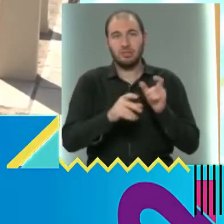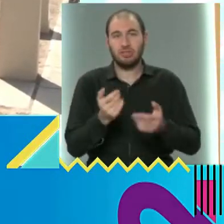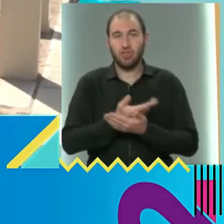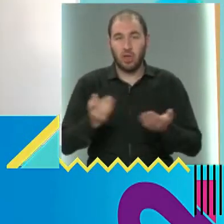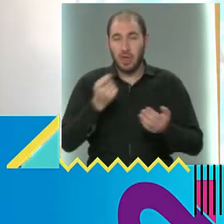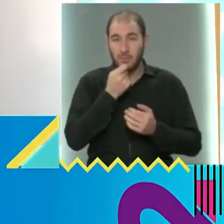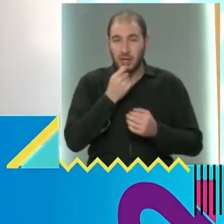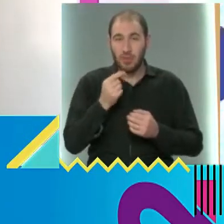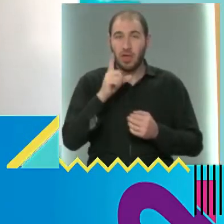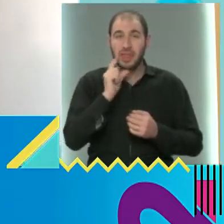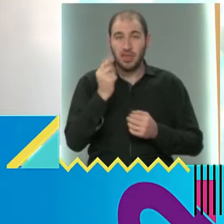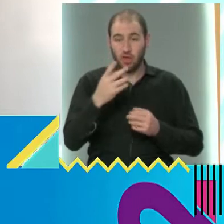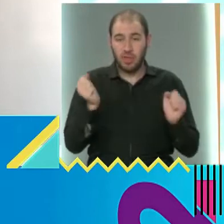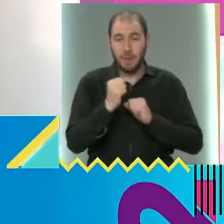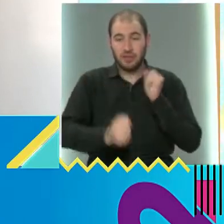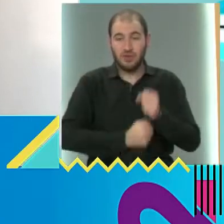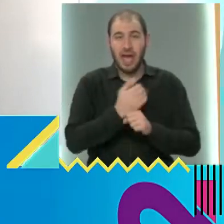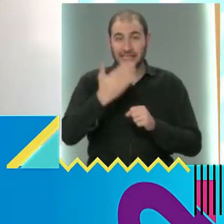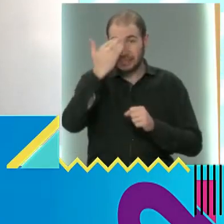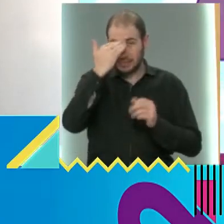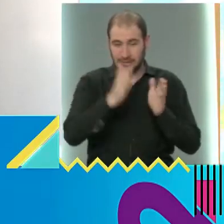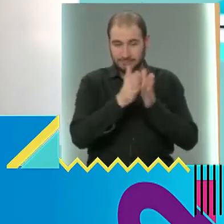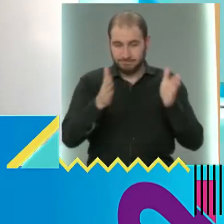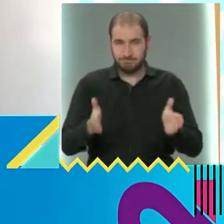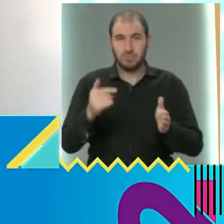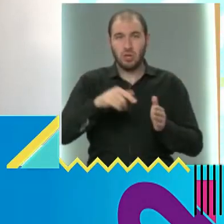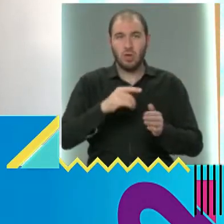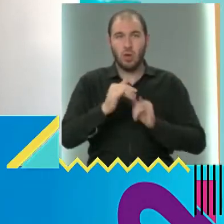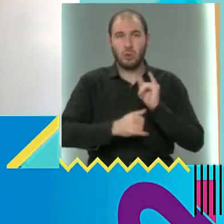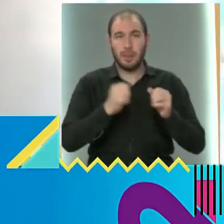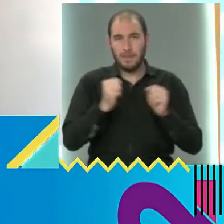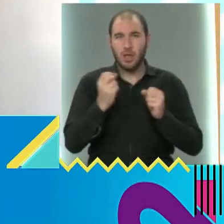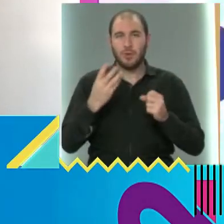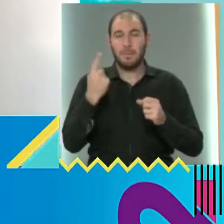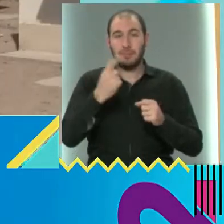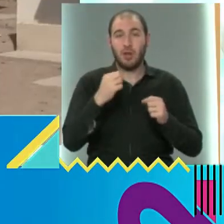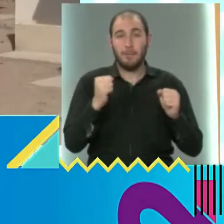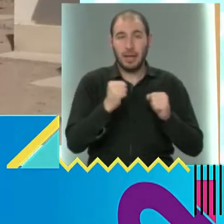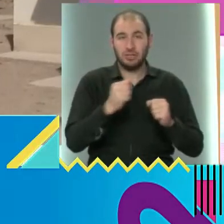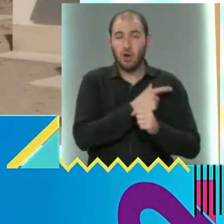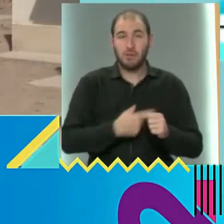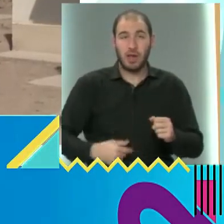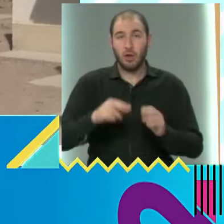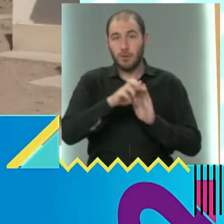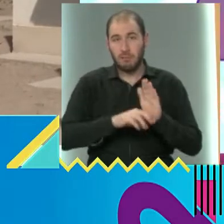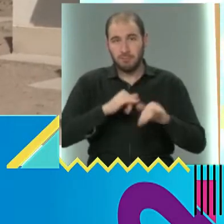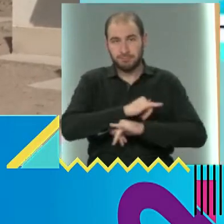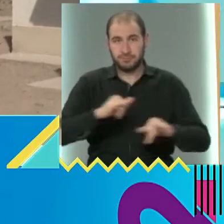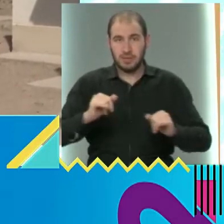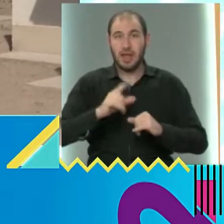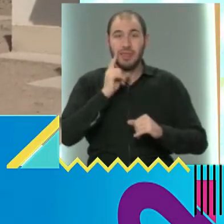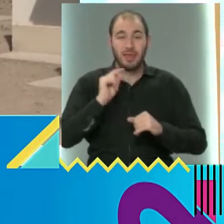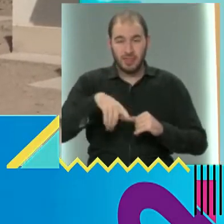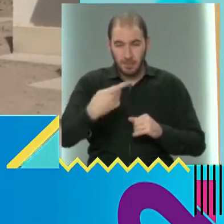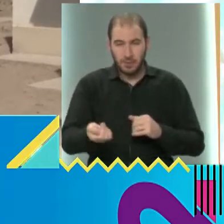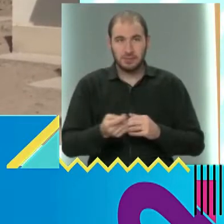Por ejemplo, desde el día 2 de mayo al 15, tengo la radiografía, digo 2 de mayo porque el 1 de mayo el gobernador anunció este programa. Entonces al otro